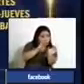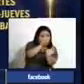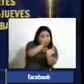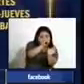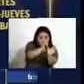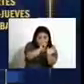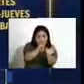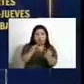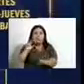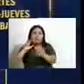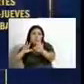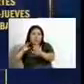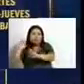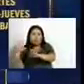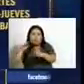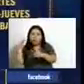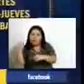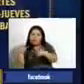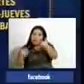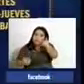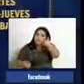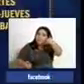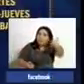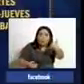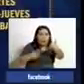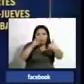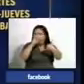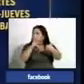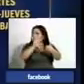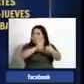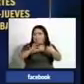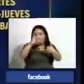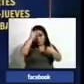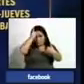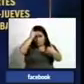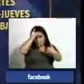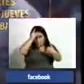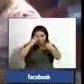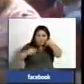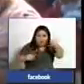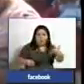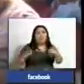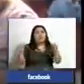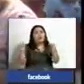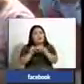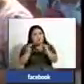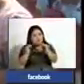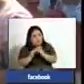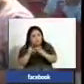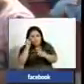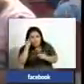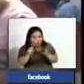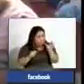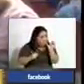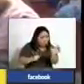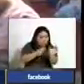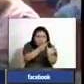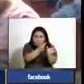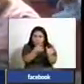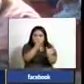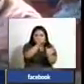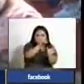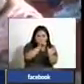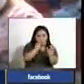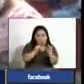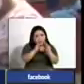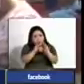sea 8 y 9, debe consultarse únicamente los domingos. También pueden consultar todos los DUI de las personas que residen en